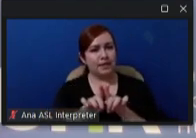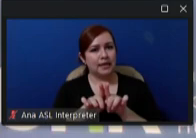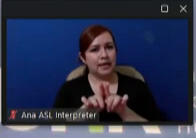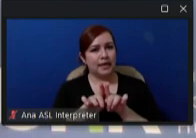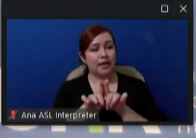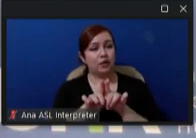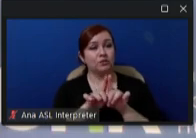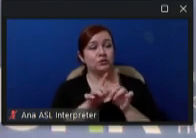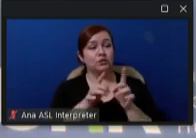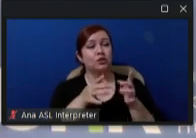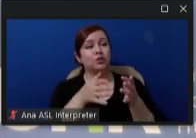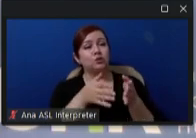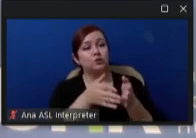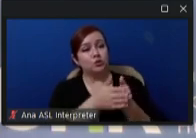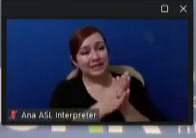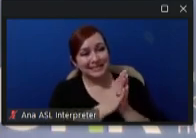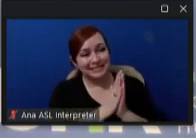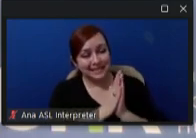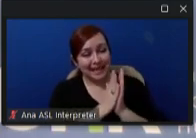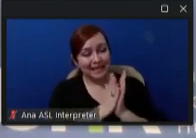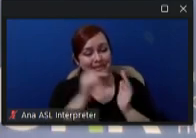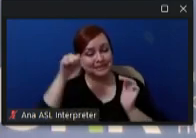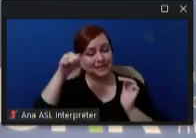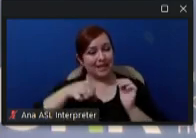esta audiencia,